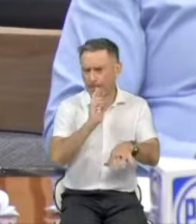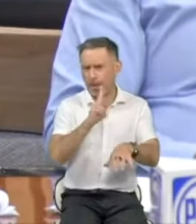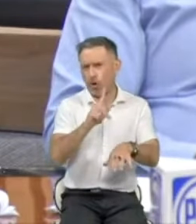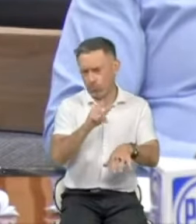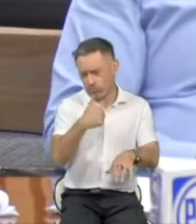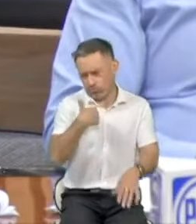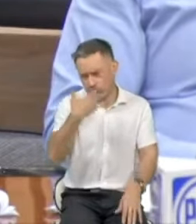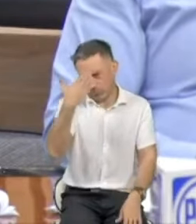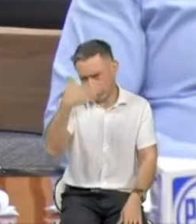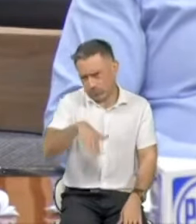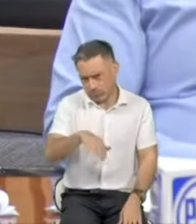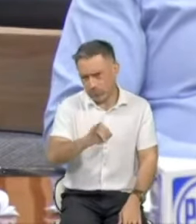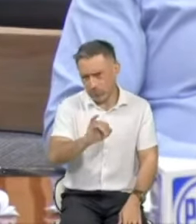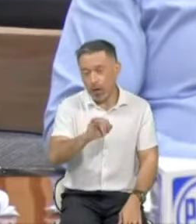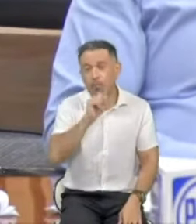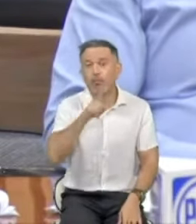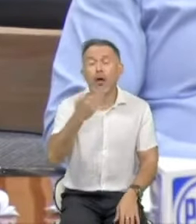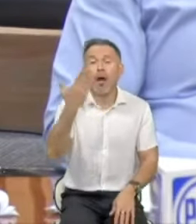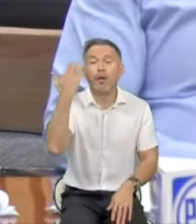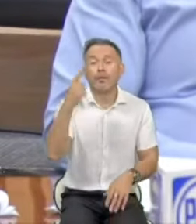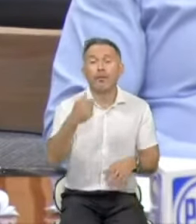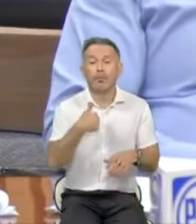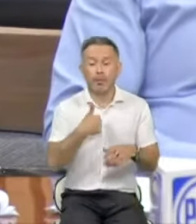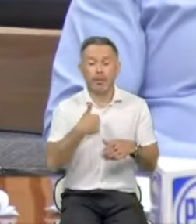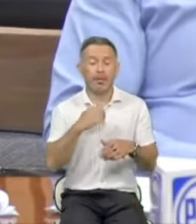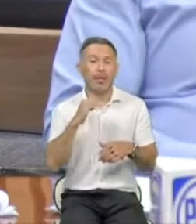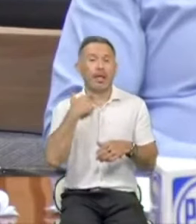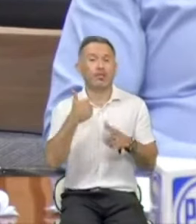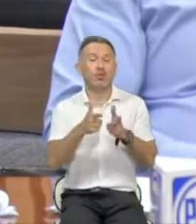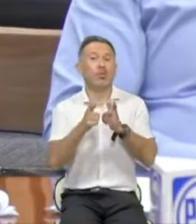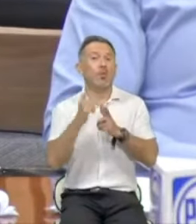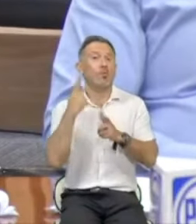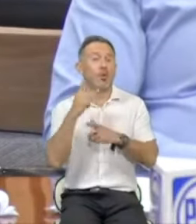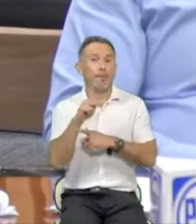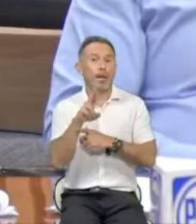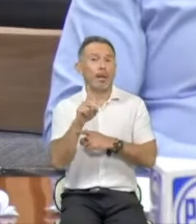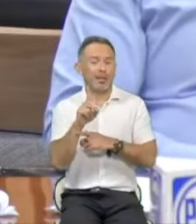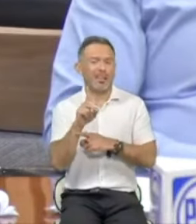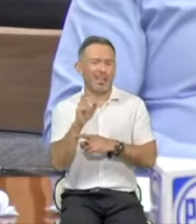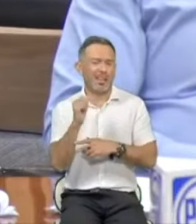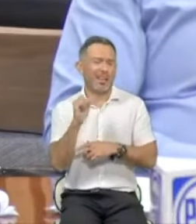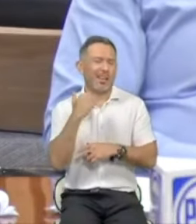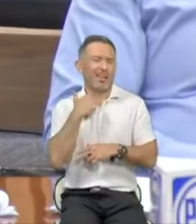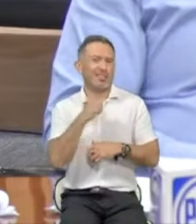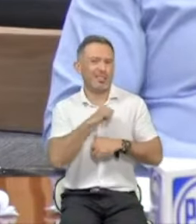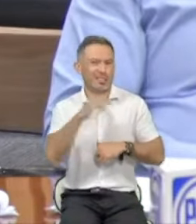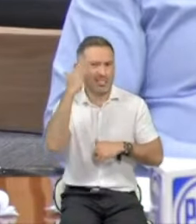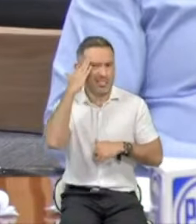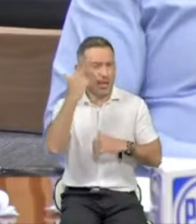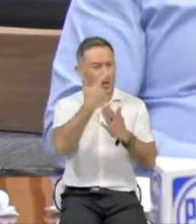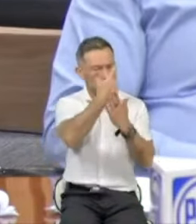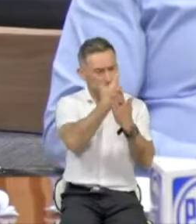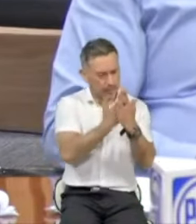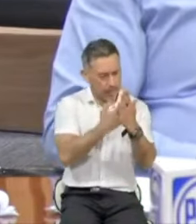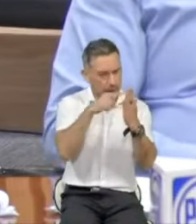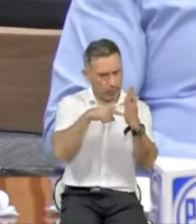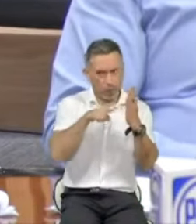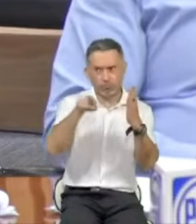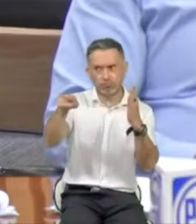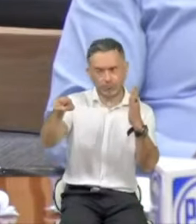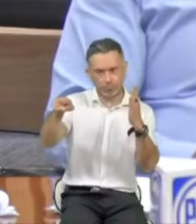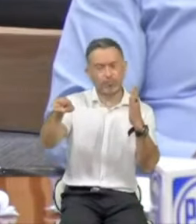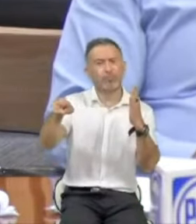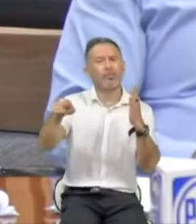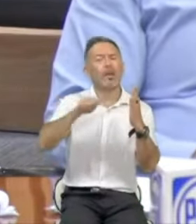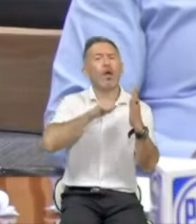los partidos políticos cuando a mí me tocó dirigir el mío el PRD nosotros llevábamos la lista de nuestros candidatos a las autoridades para que nos